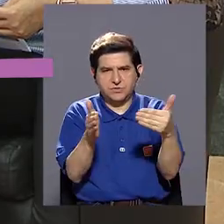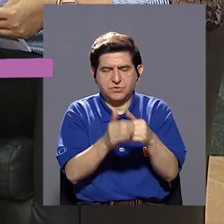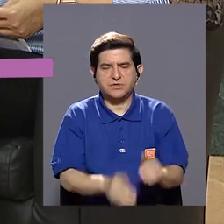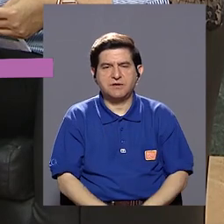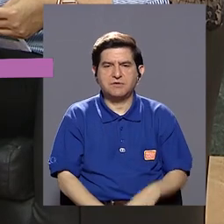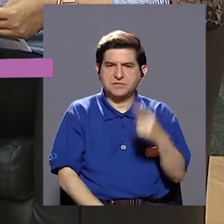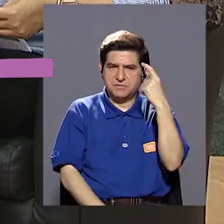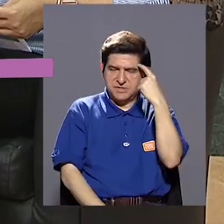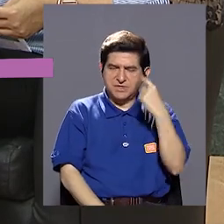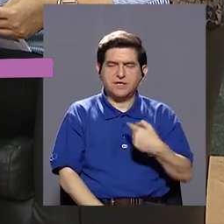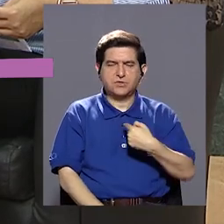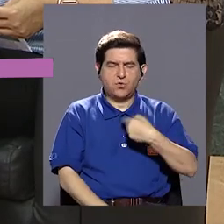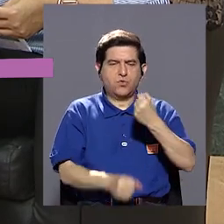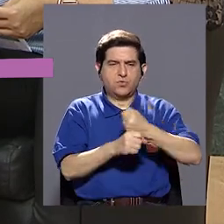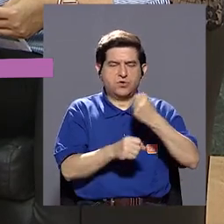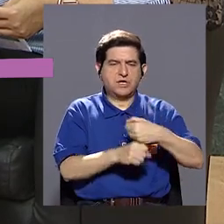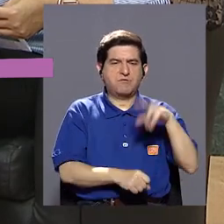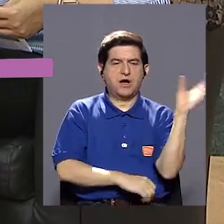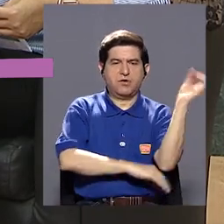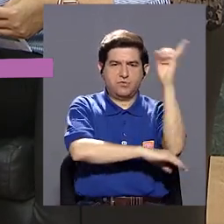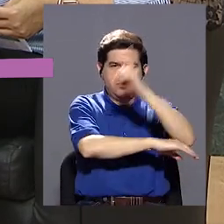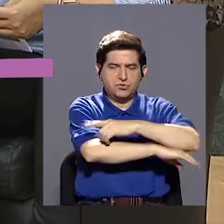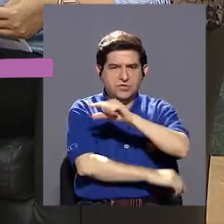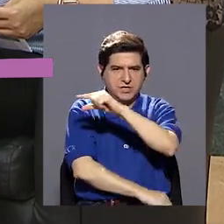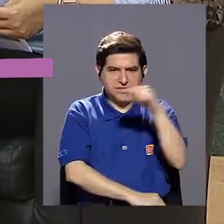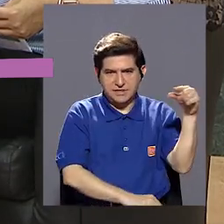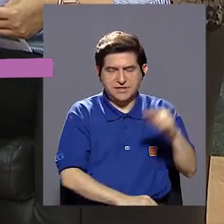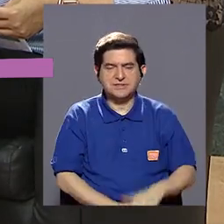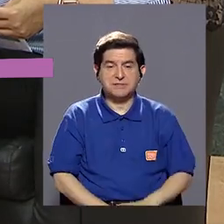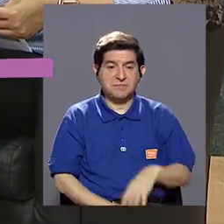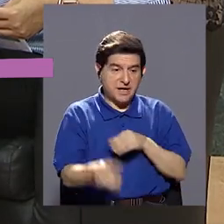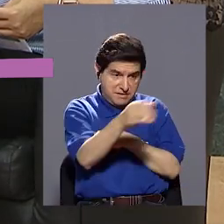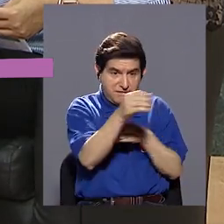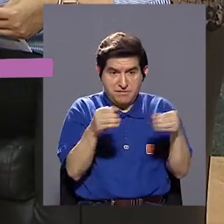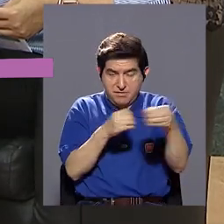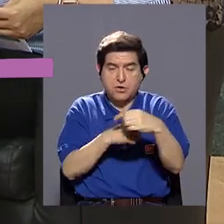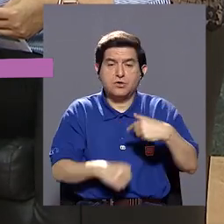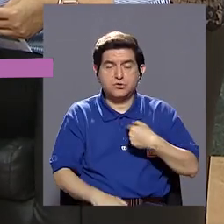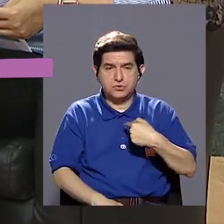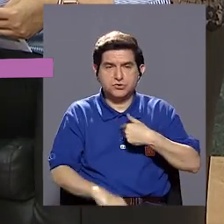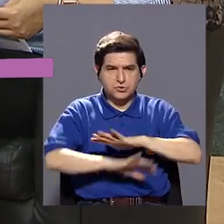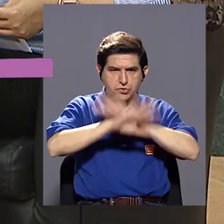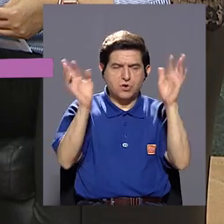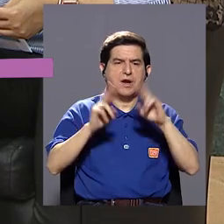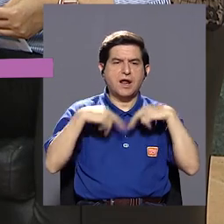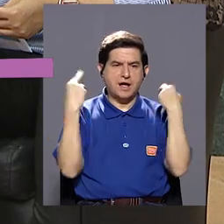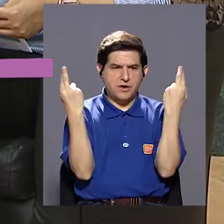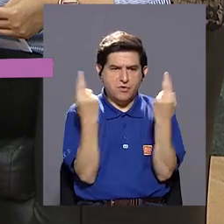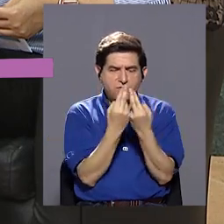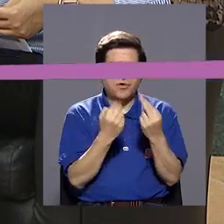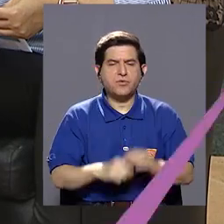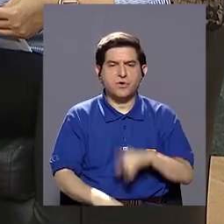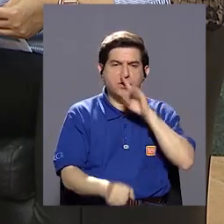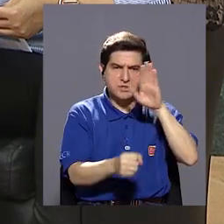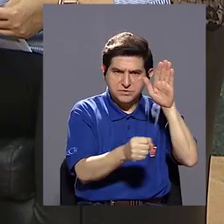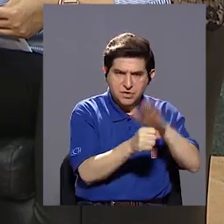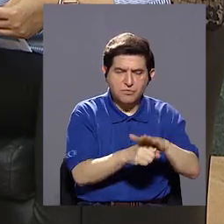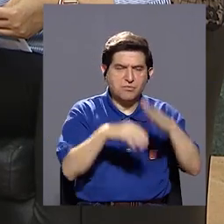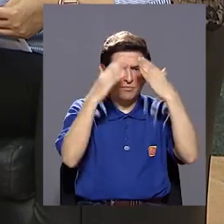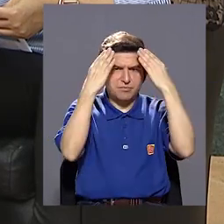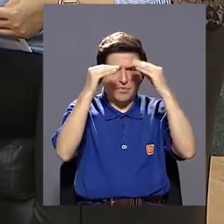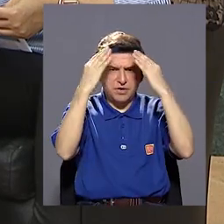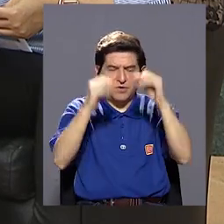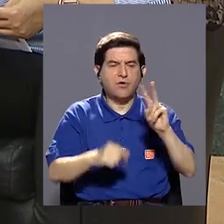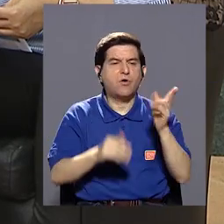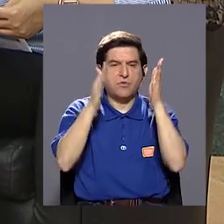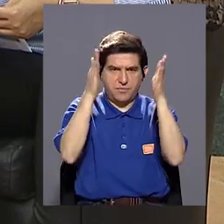uno está trabajando 2 días a la semana en forma presencial, yo tengo que tener claro las reuniones de trabajo que voy a seguir, que tengo que informar